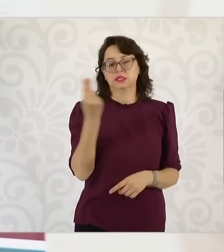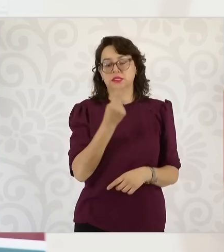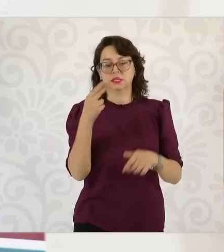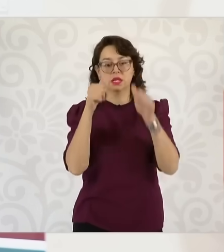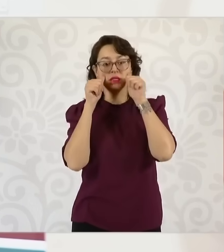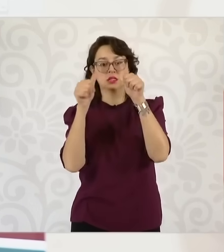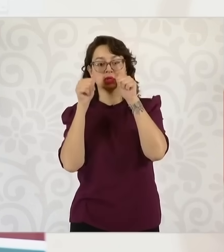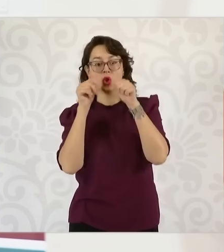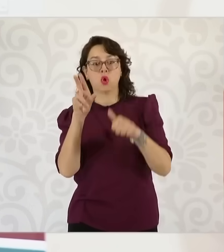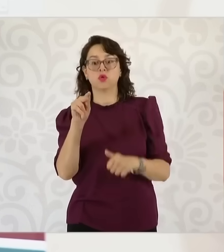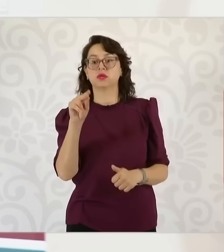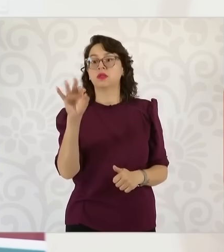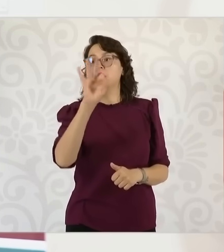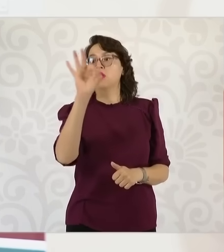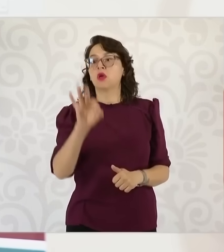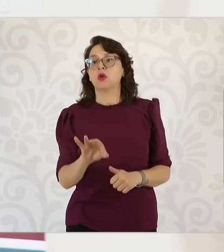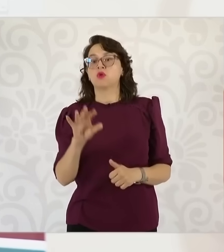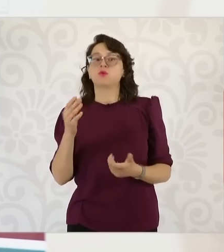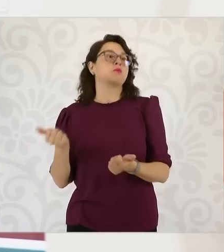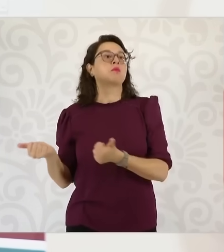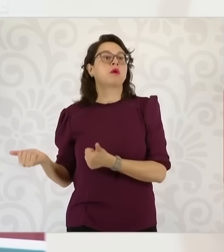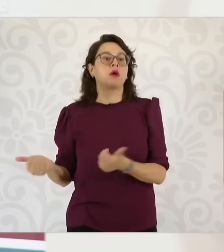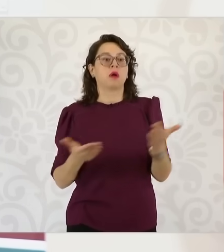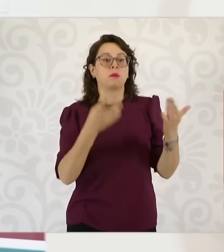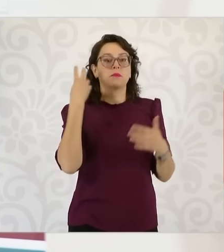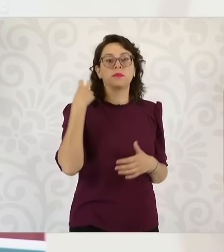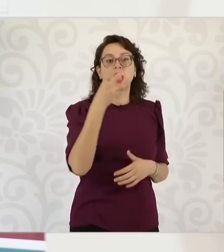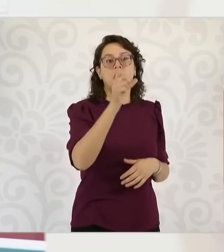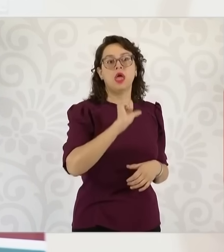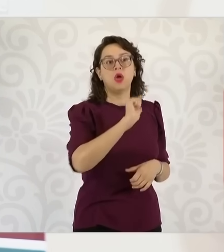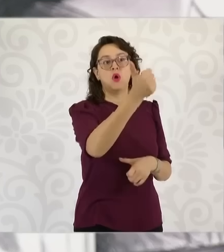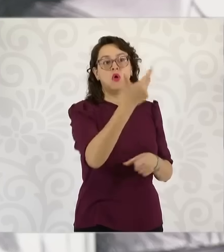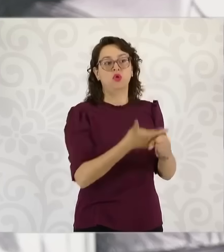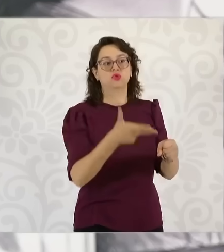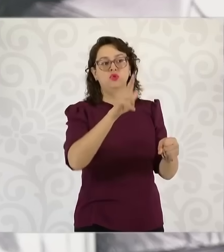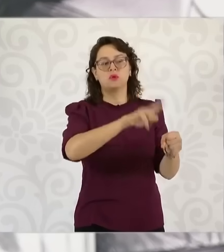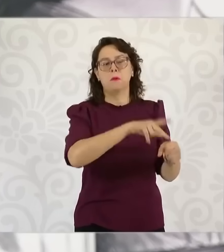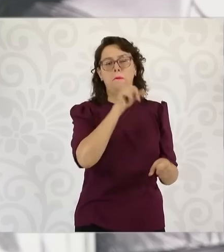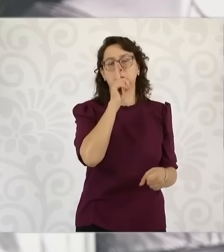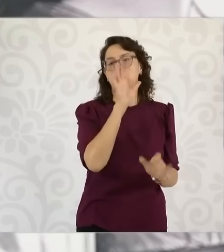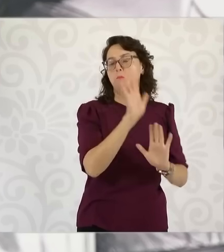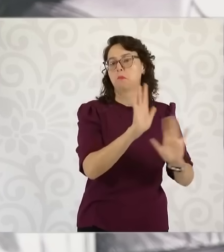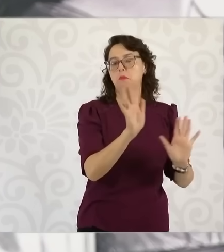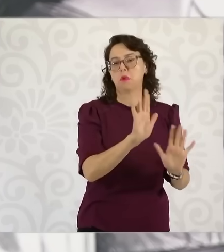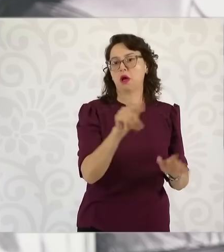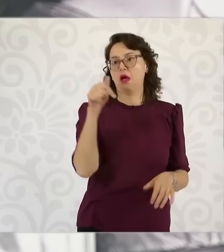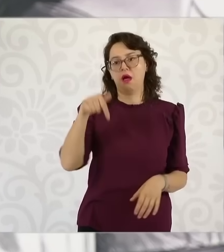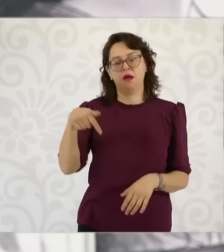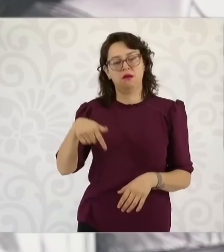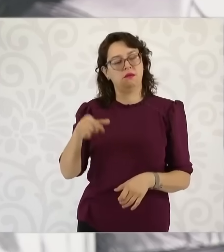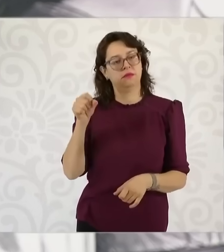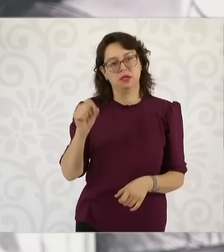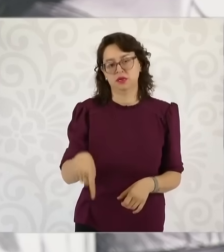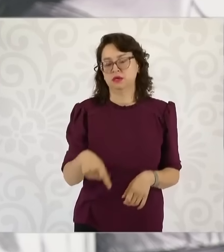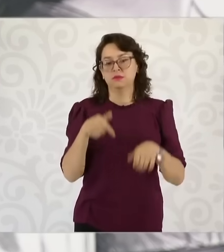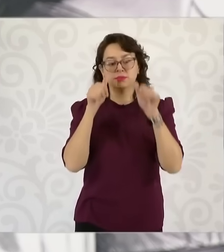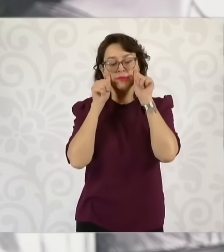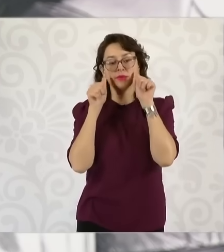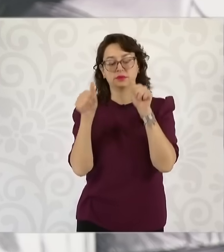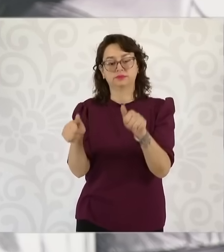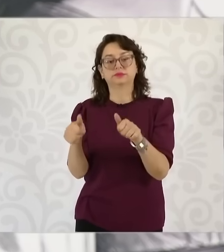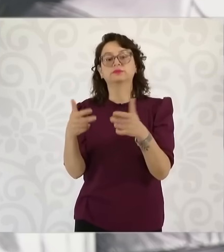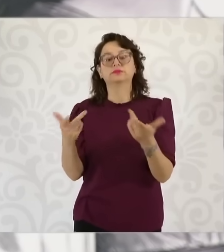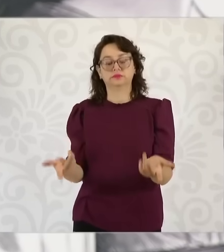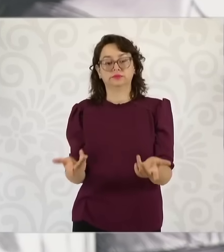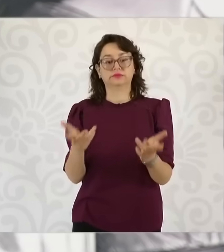comunidad sin necesidad de hacer ningún tipo de derivación al segundo o tercer nivel. Se integra a una red estatal